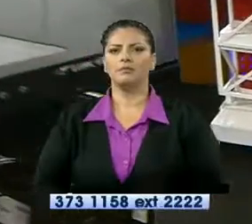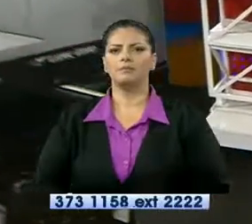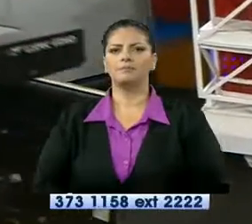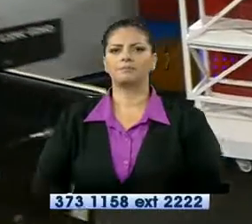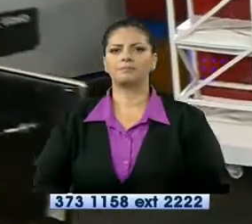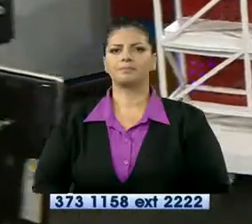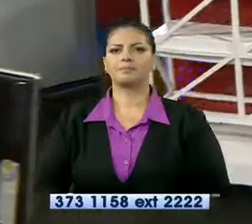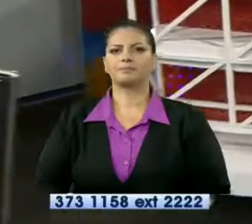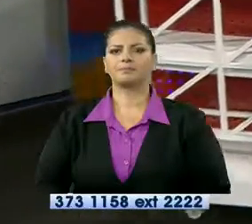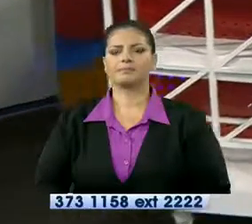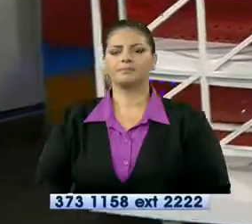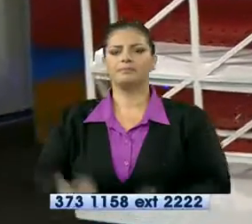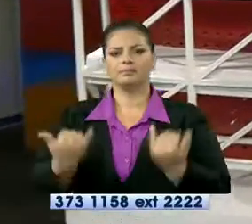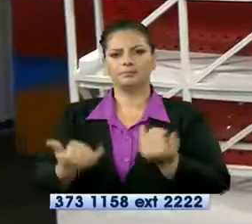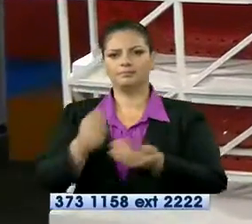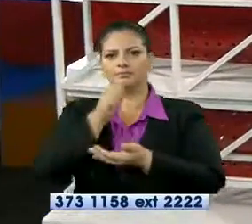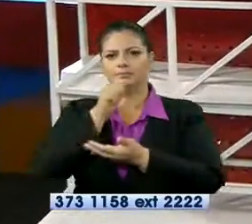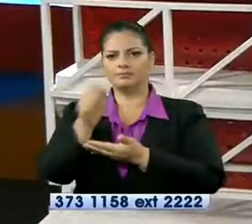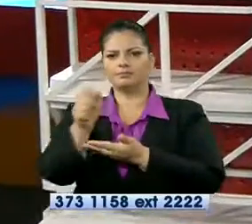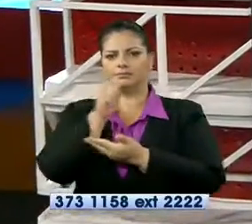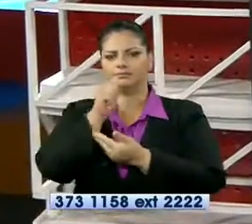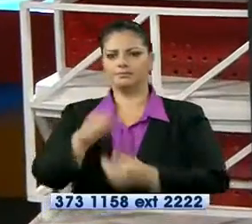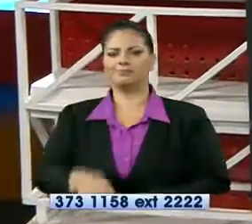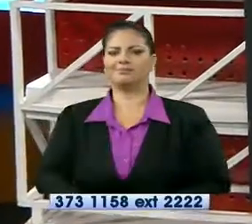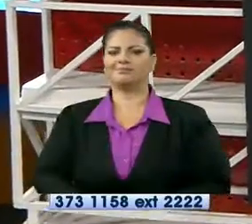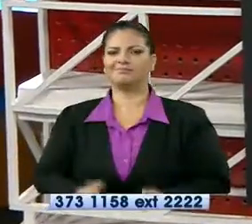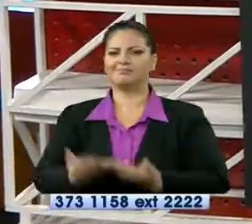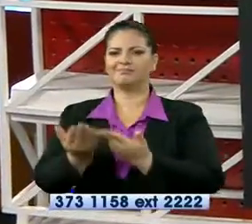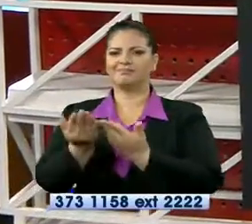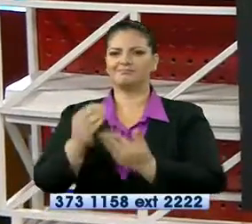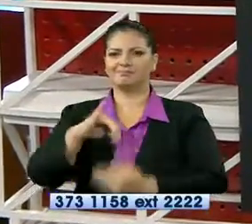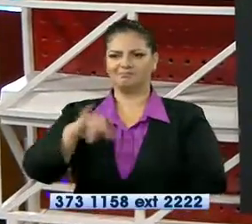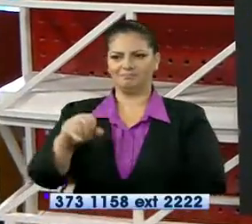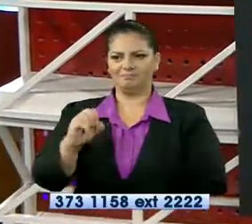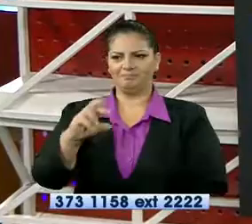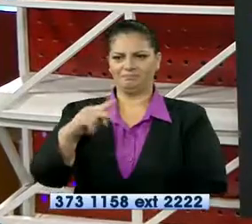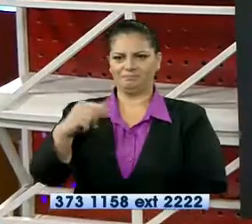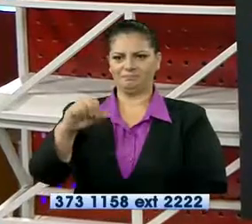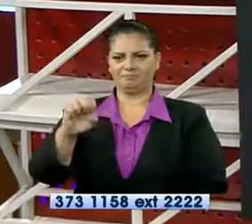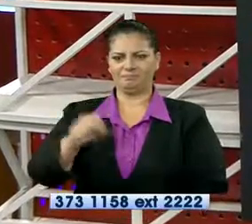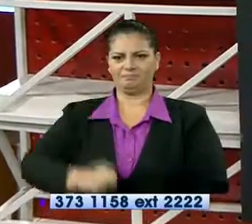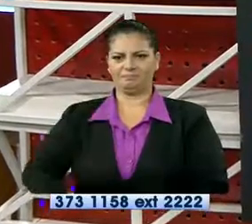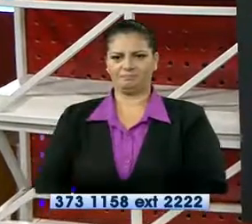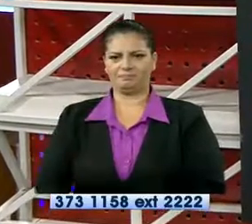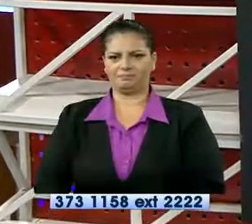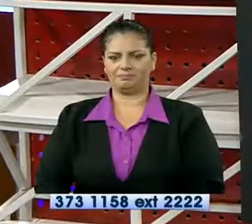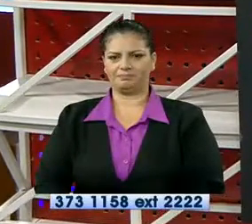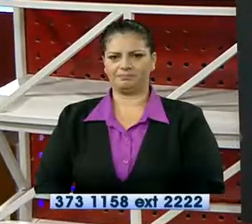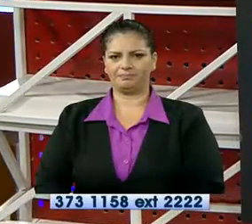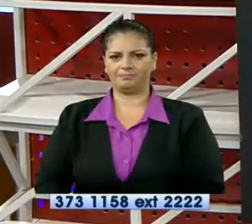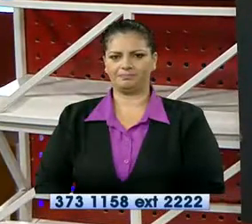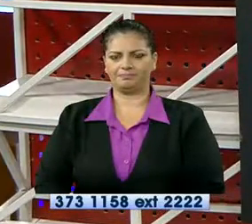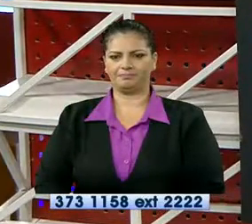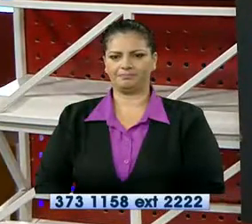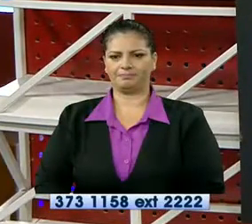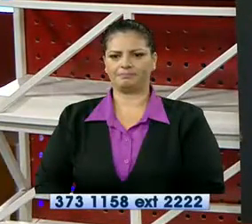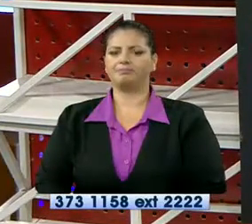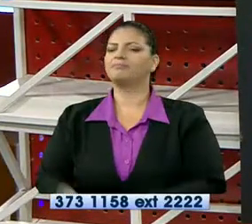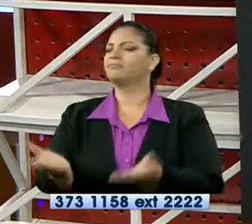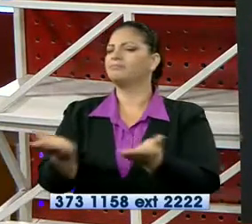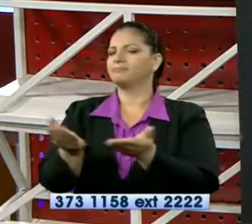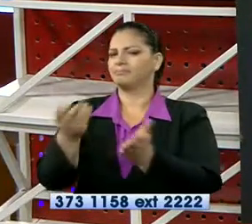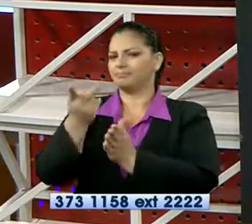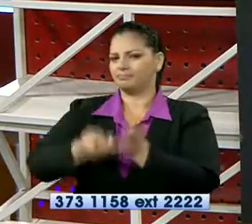Bueno. Momento de salir exteriores. Bueno, entonces, encontrémonos con Jorge Salazar y que nos informe desde el sitio en el que se encuentra.